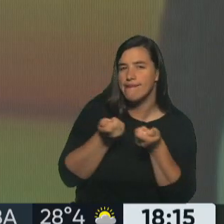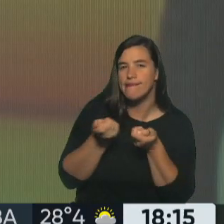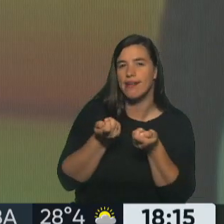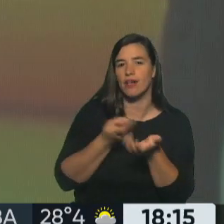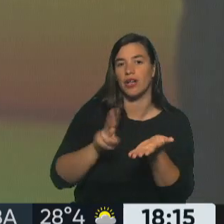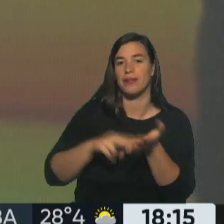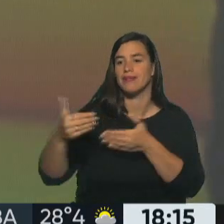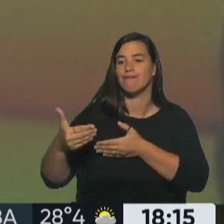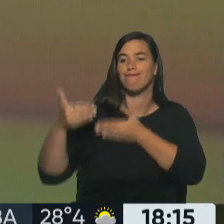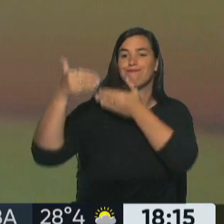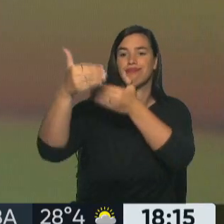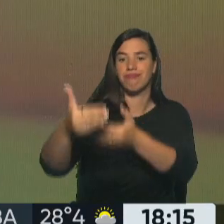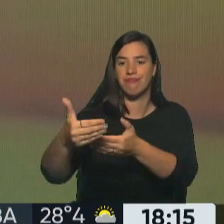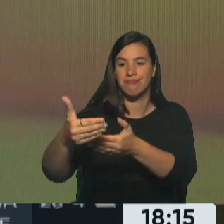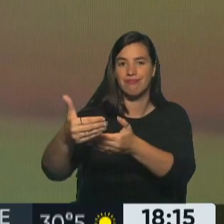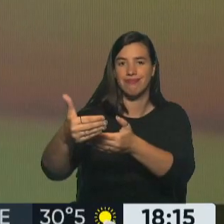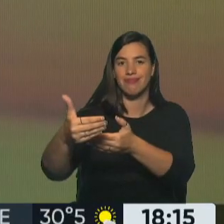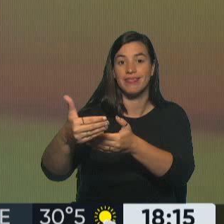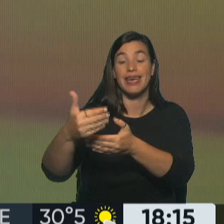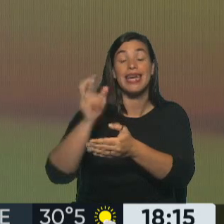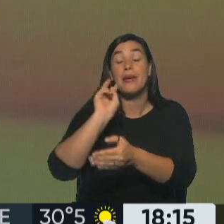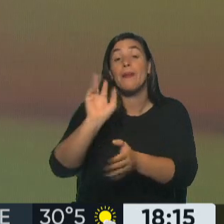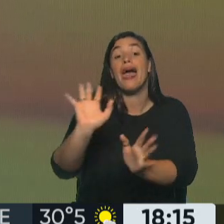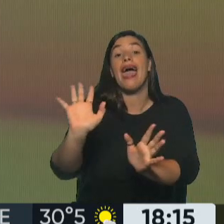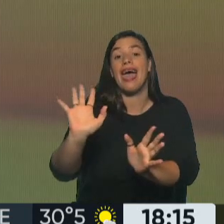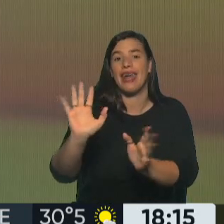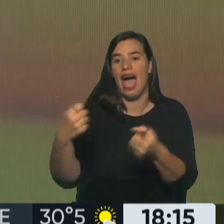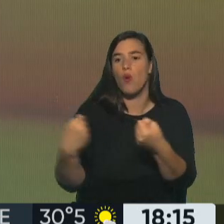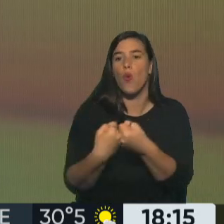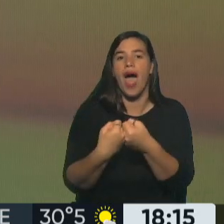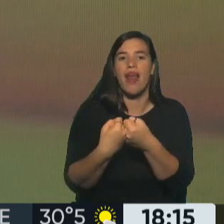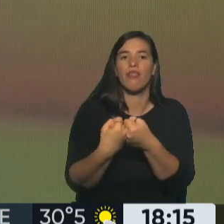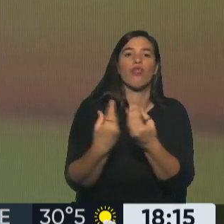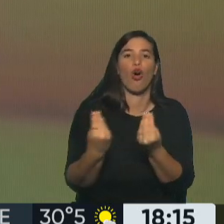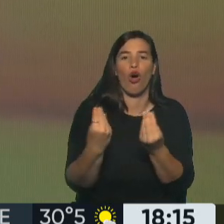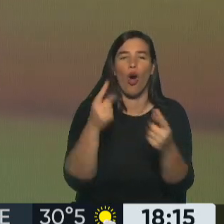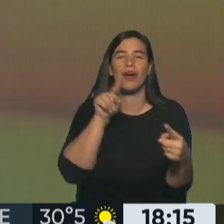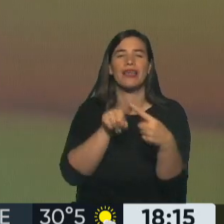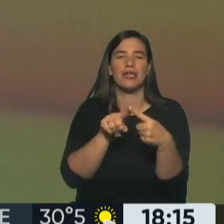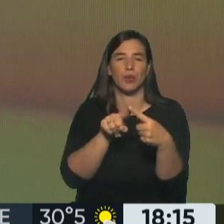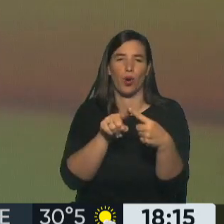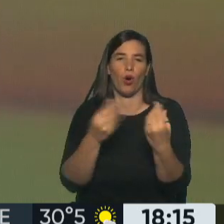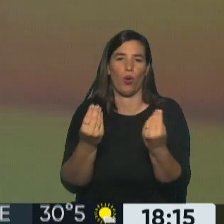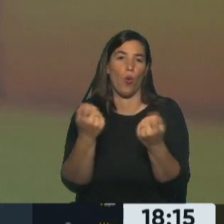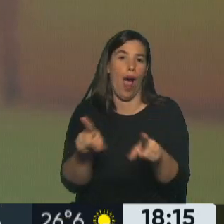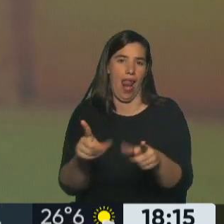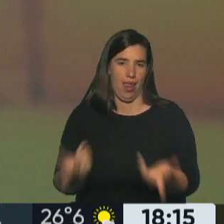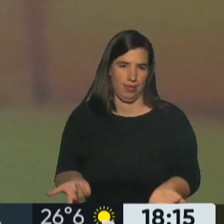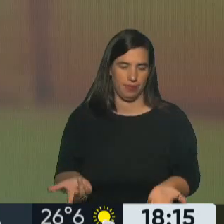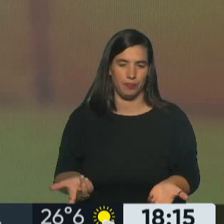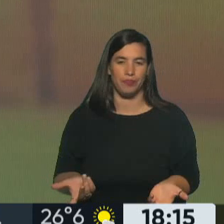vencimientos para más adelante y ver qué acuerdo puede hacer respecto a las metas. Según dice el propio gobierno,